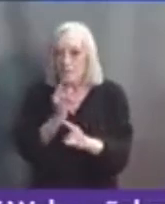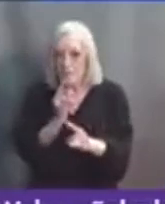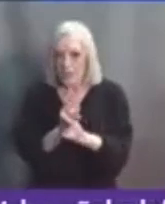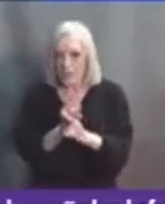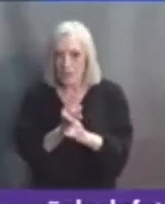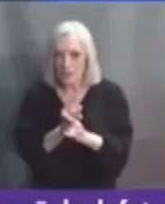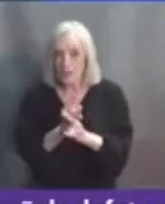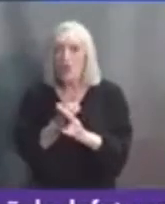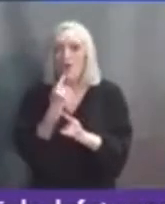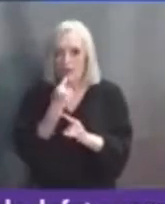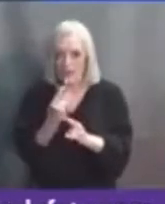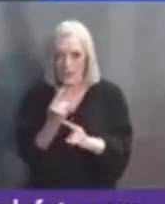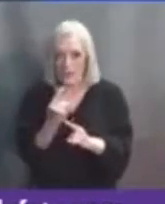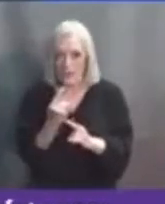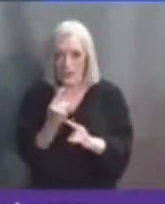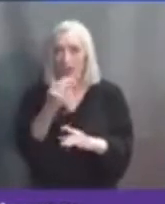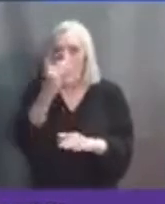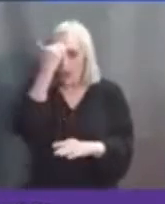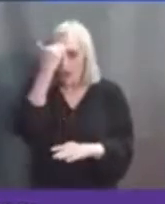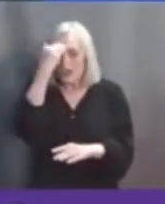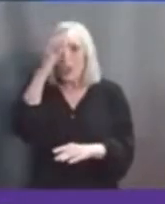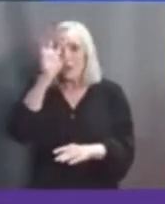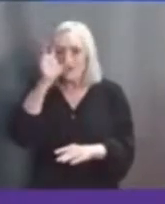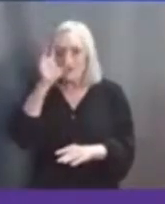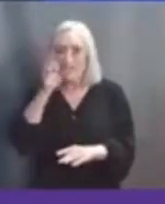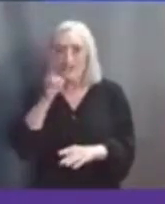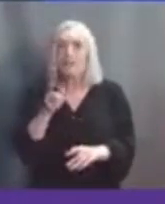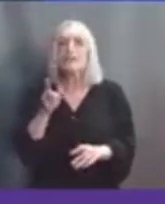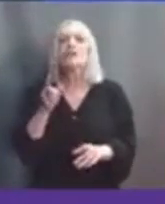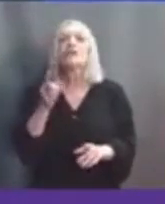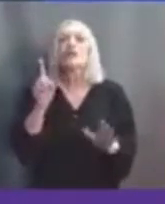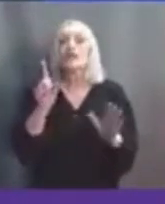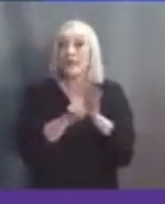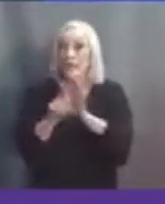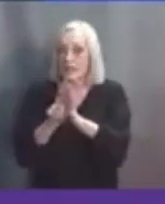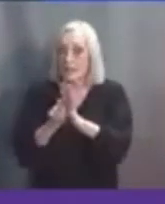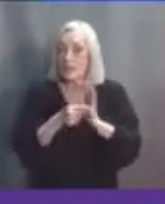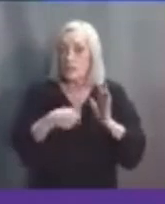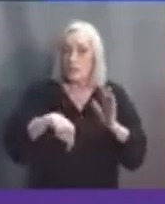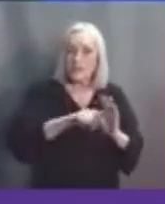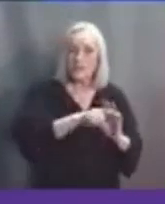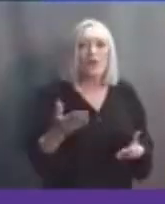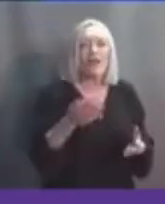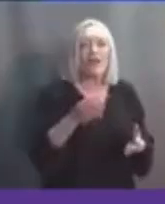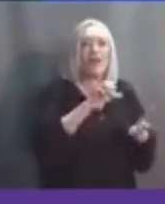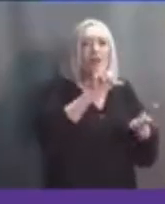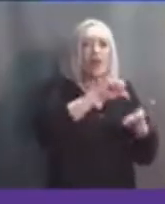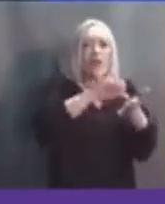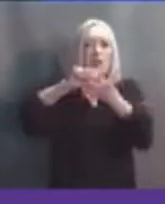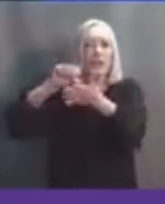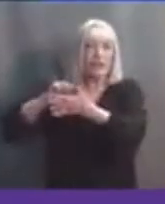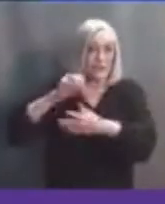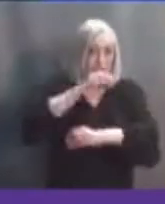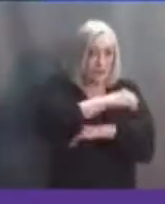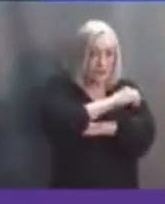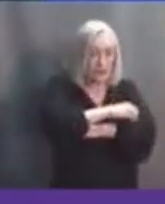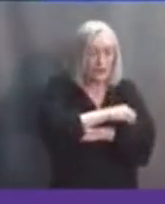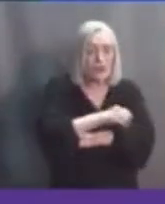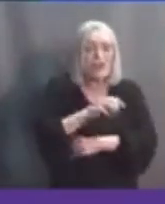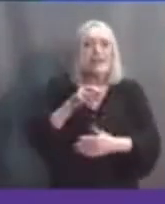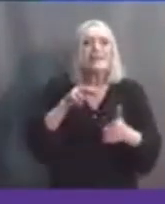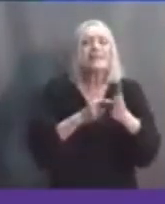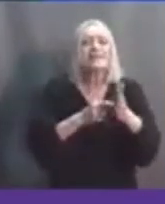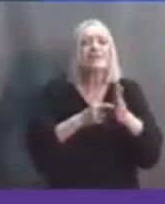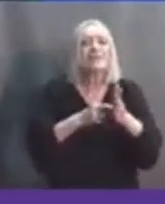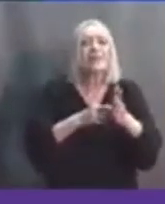establecen nuestra Constitución provincial nuestras leyes nuestras instituciones significa hacer